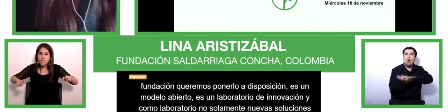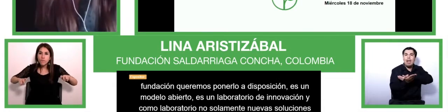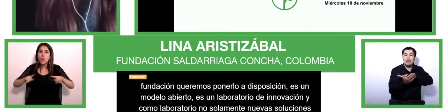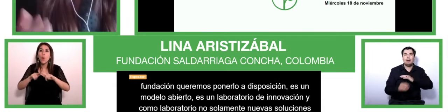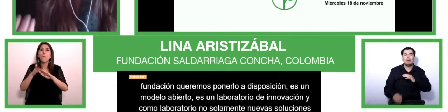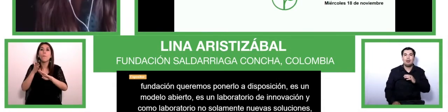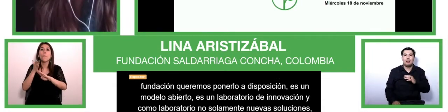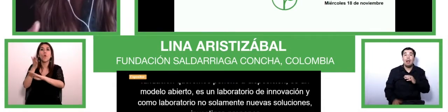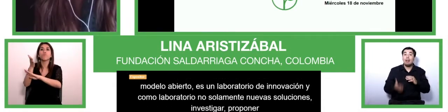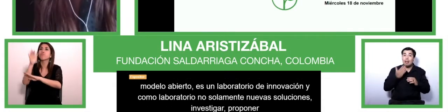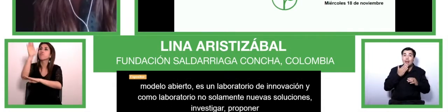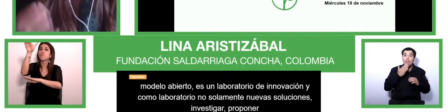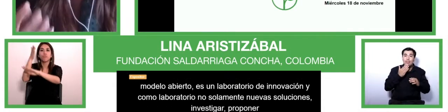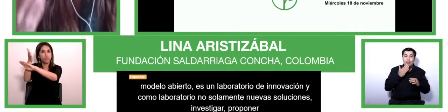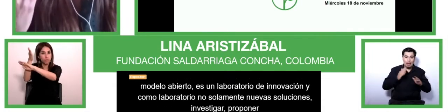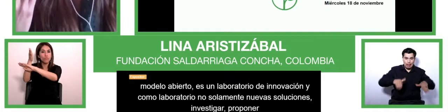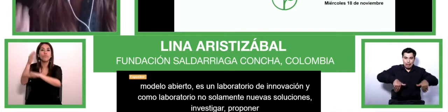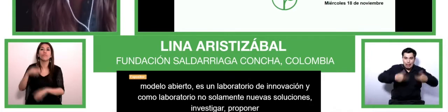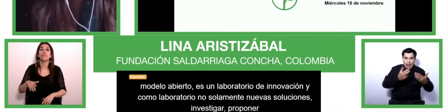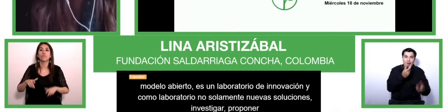proponer, sino